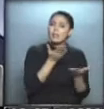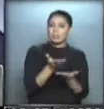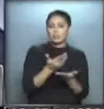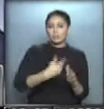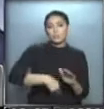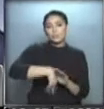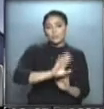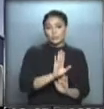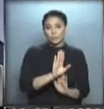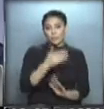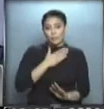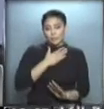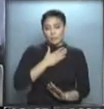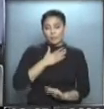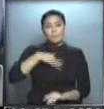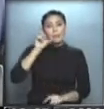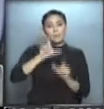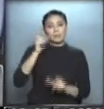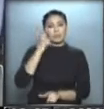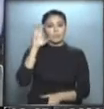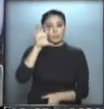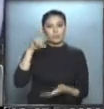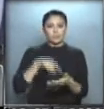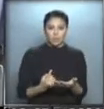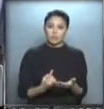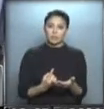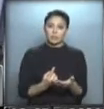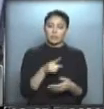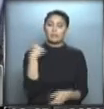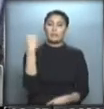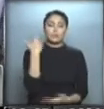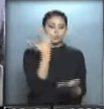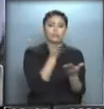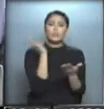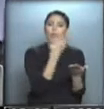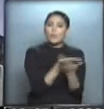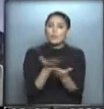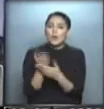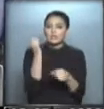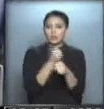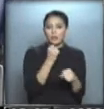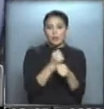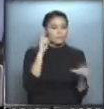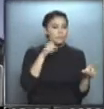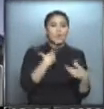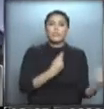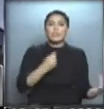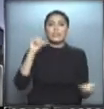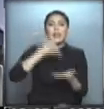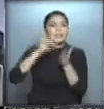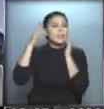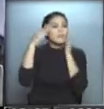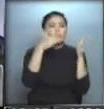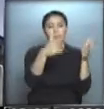especialmente en mi caso el de los bonaerenses nosotros vimos en estas propuestas de trabajo hacia dónde va la argentina